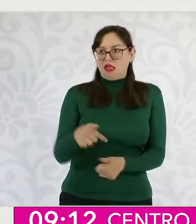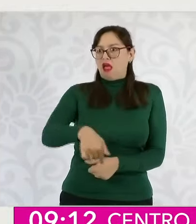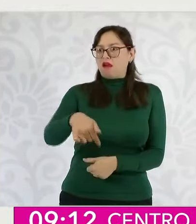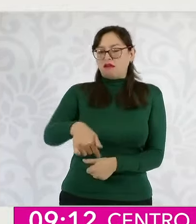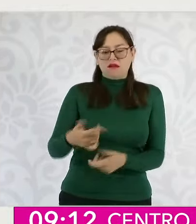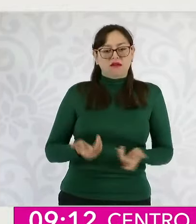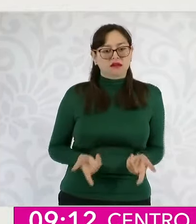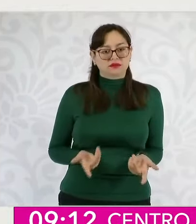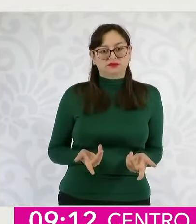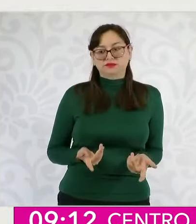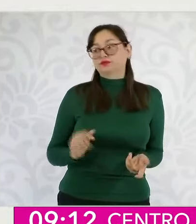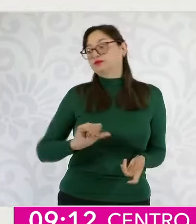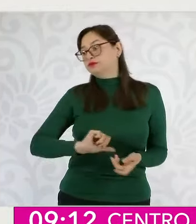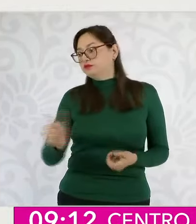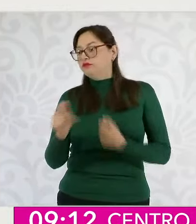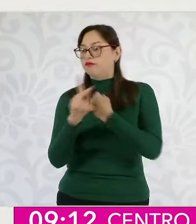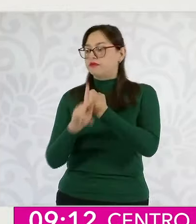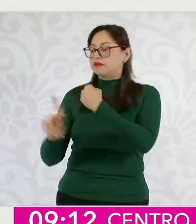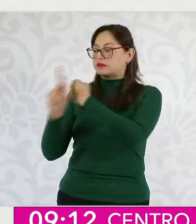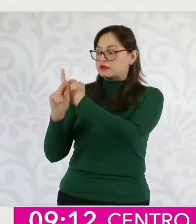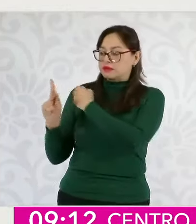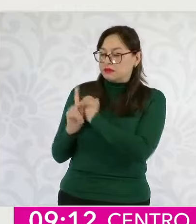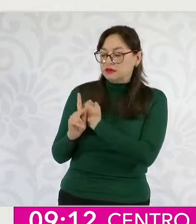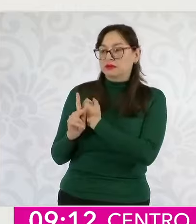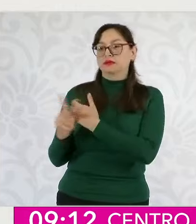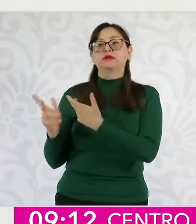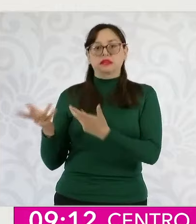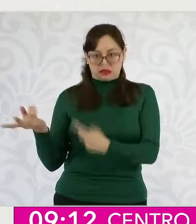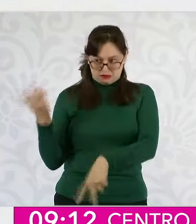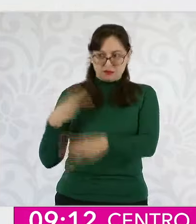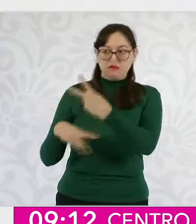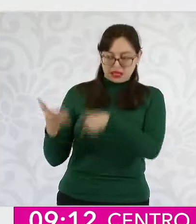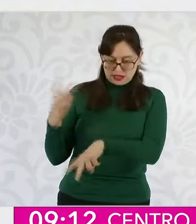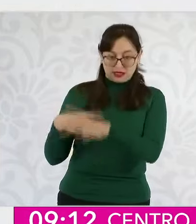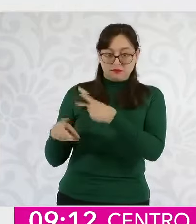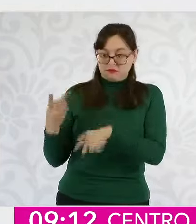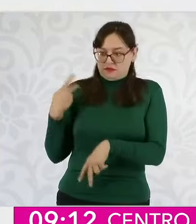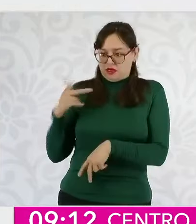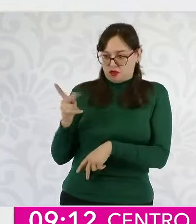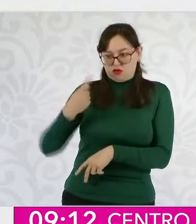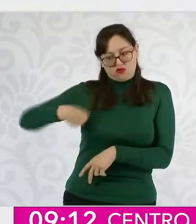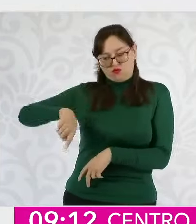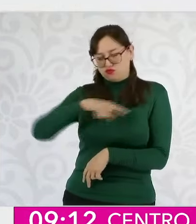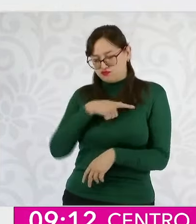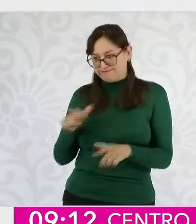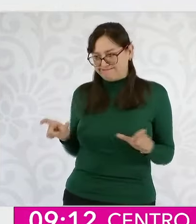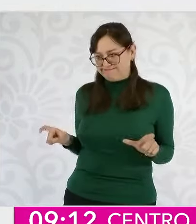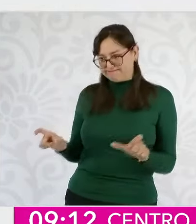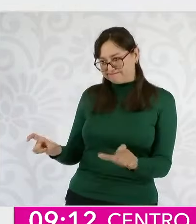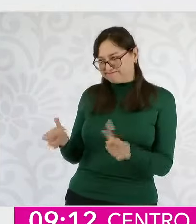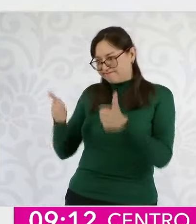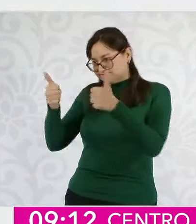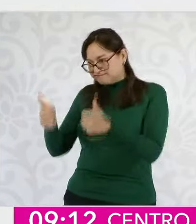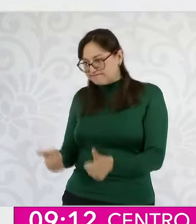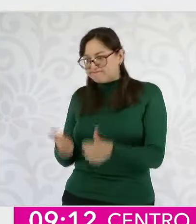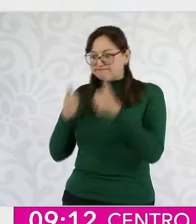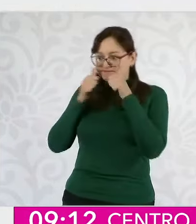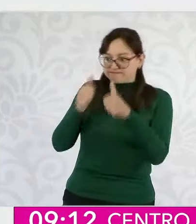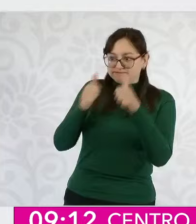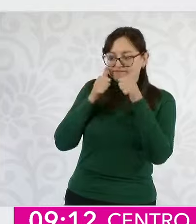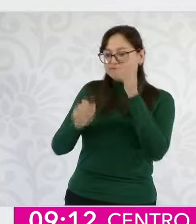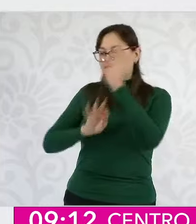México para llegar a la frontera, pues hay un trabajo integral a lo largo y ancho del país, inclusive el